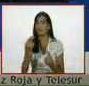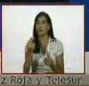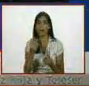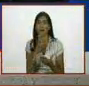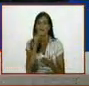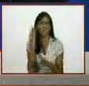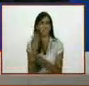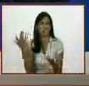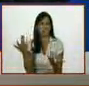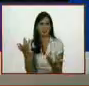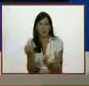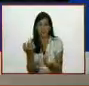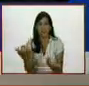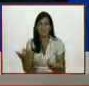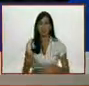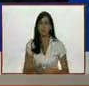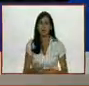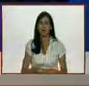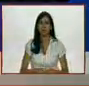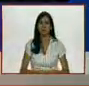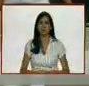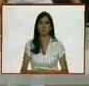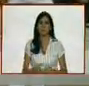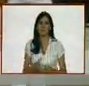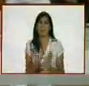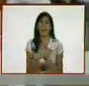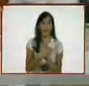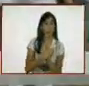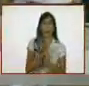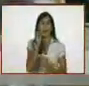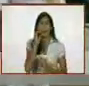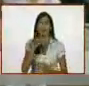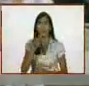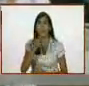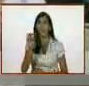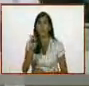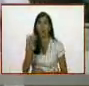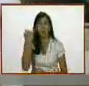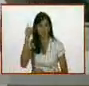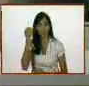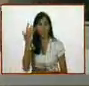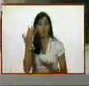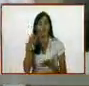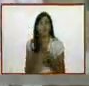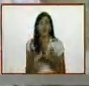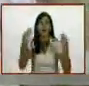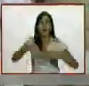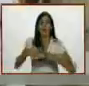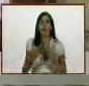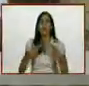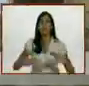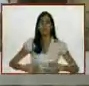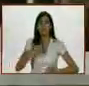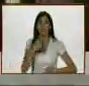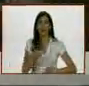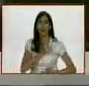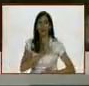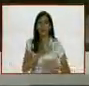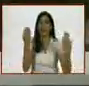responde por ello. Fue a sus espaldas. Cano, quien mantiene su propuesta de un acuerdo humanitario, asegura que